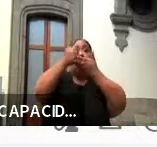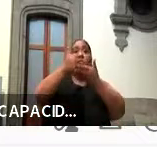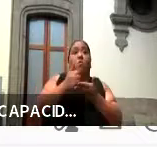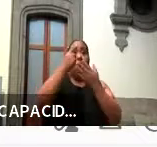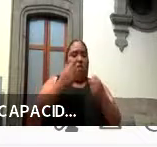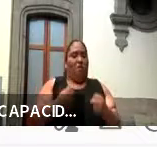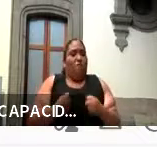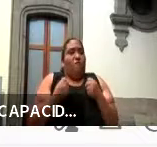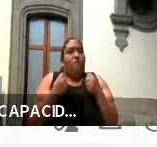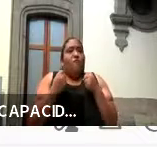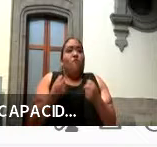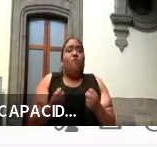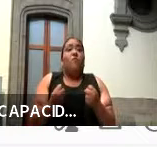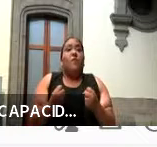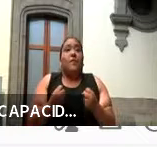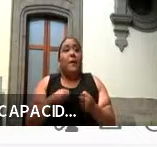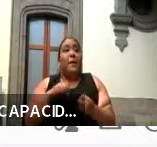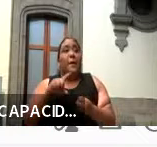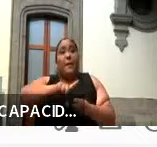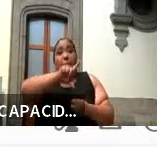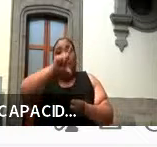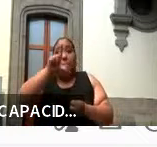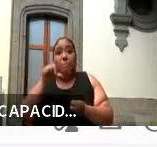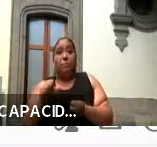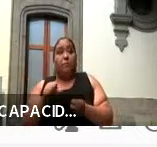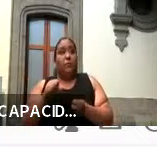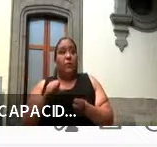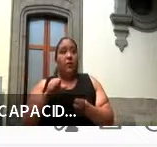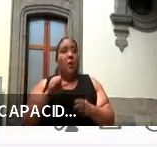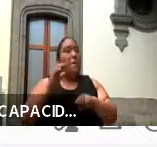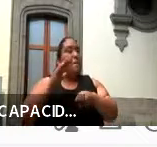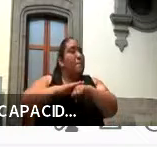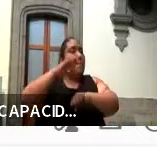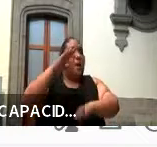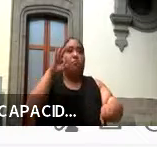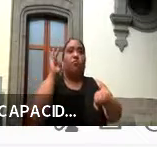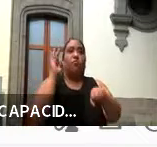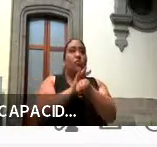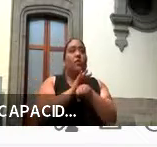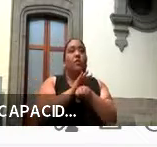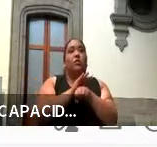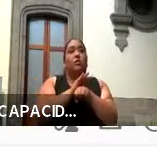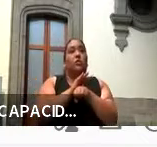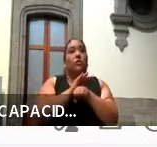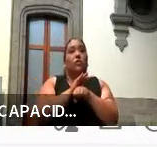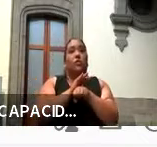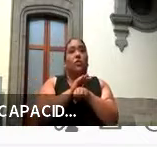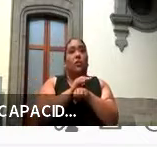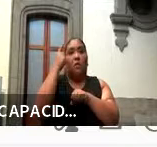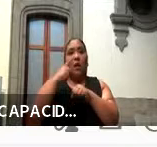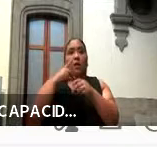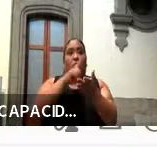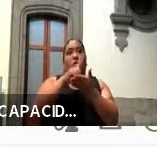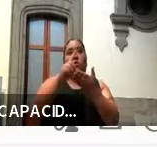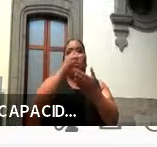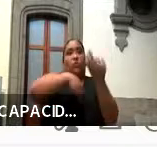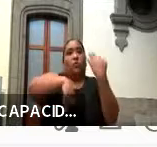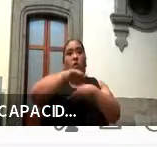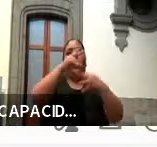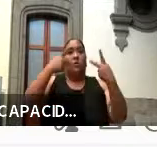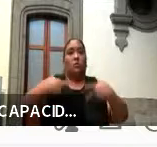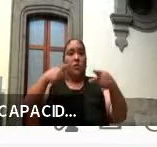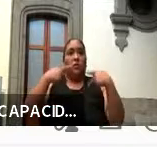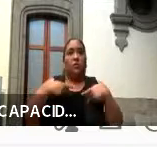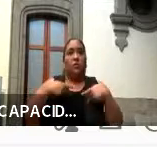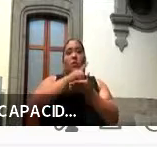y finalmente es la mayor protección y garantía de los derechos de todas las personas, y aquí hablamos de los